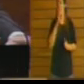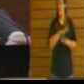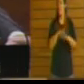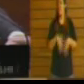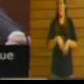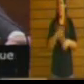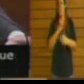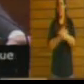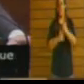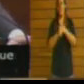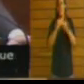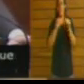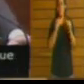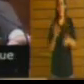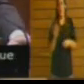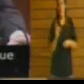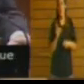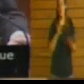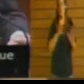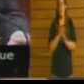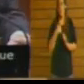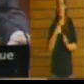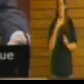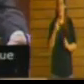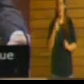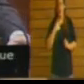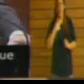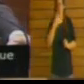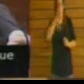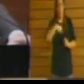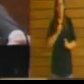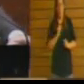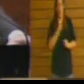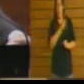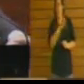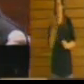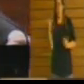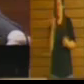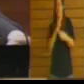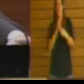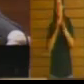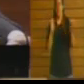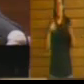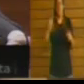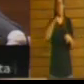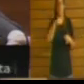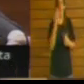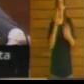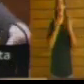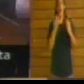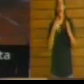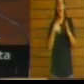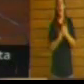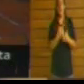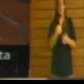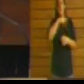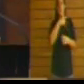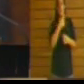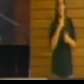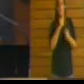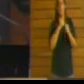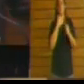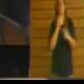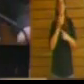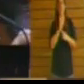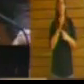con el modelo D no es que lo digamos nosotros, lo ha dicho cualquiera, hasta este Parlamento, incluso los portavoces que me han precedido en el uso de la palabra, que no son ni